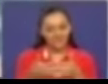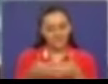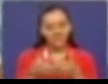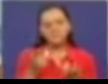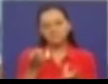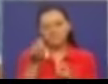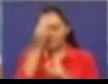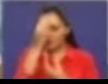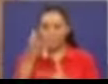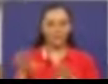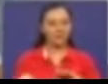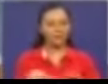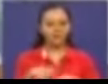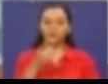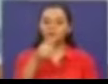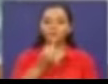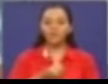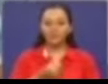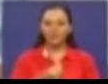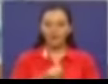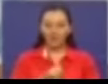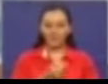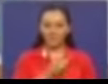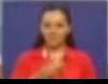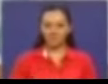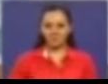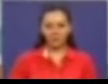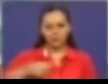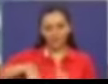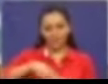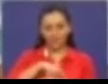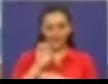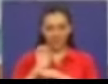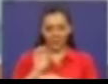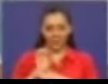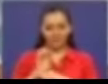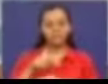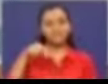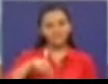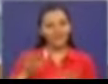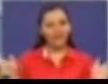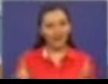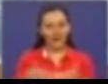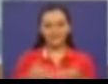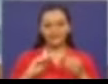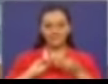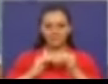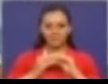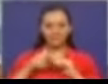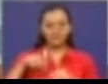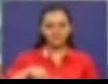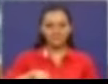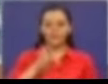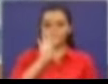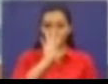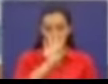actividades del presidente de la República a sus mandantes, al pueblo ecuatoriano. Este enlace ciudadano es el